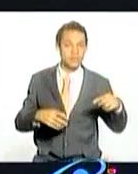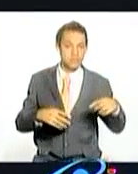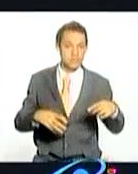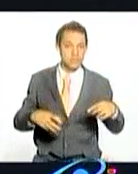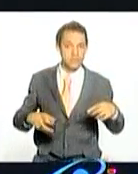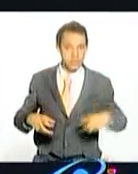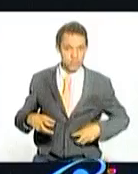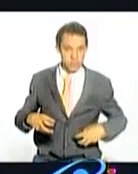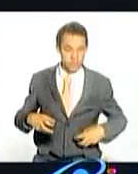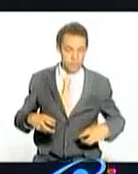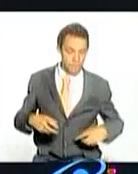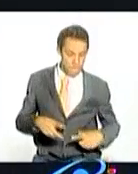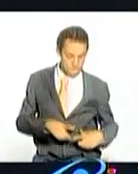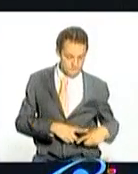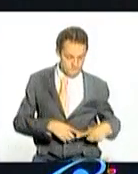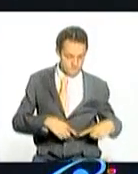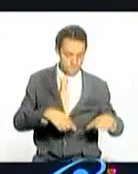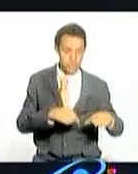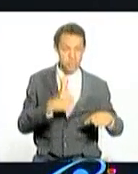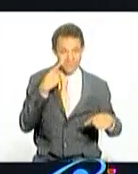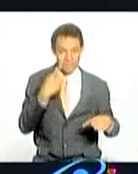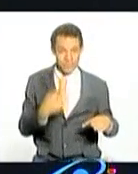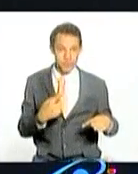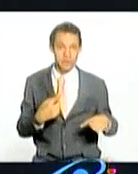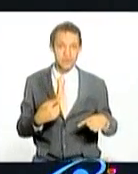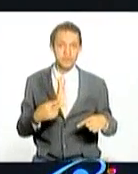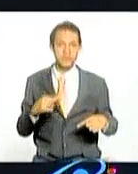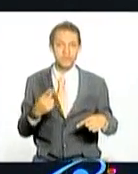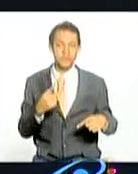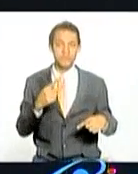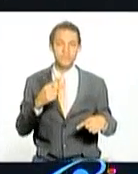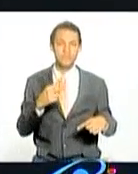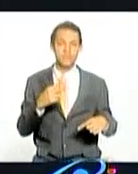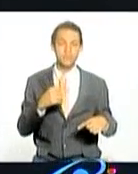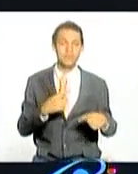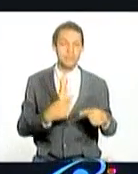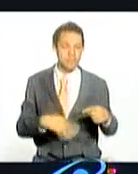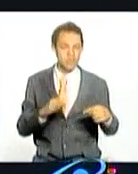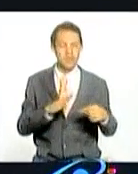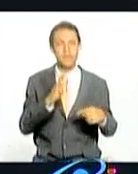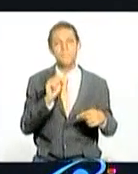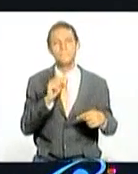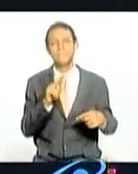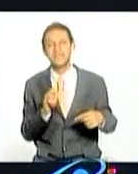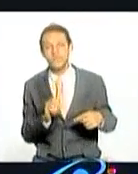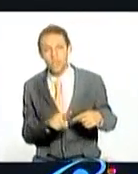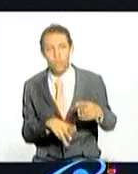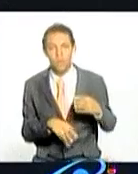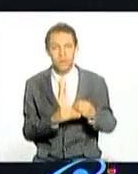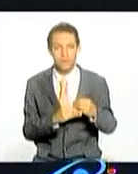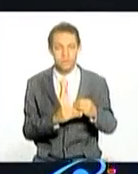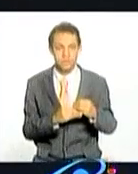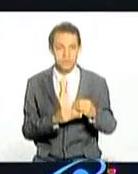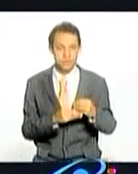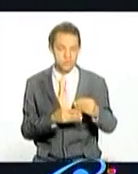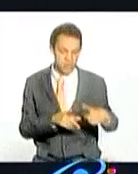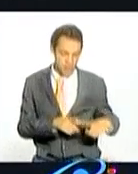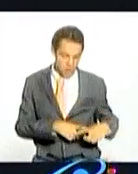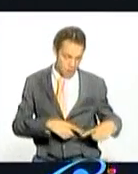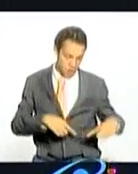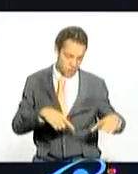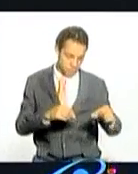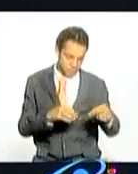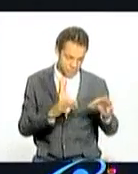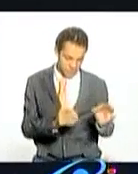es el riñón, que ya lo habíamos visto, y este es el vaso. Es importante, nosotros siempre en el estudio de ecografía